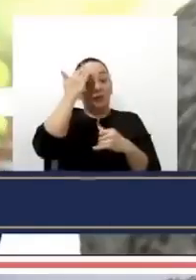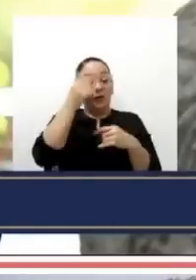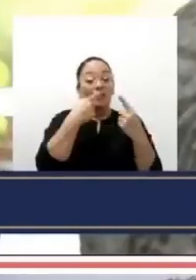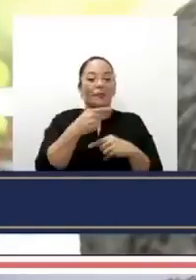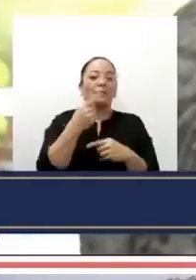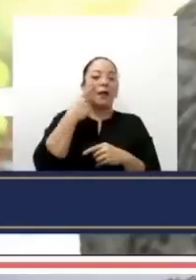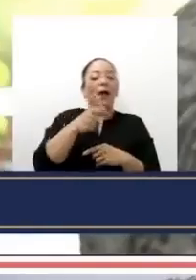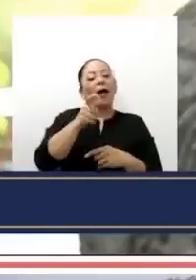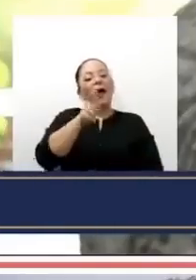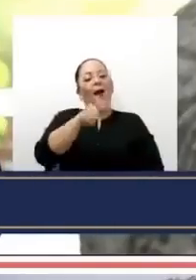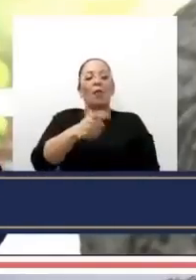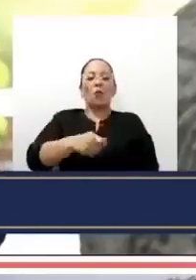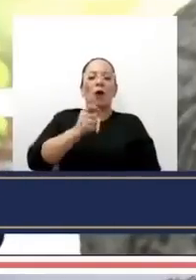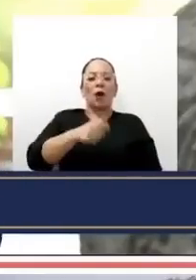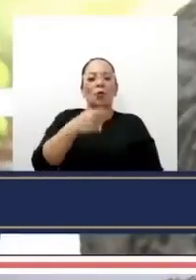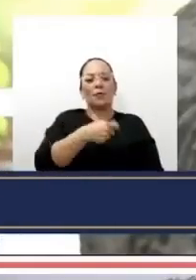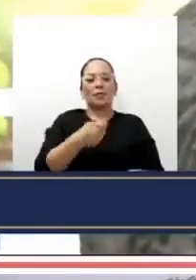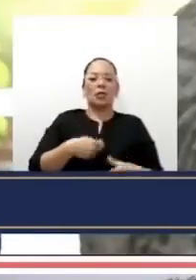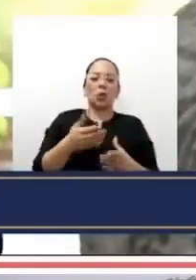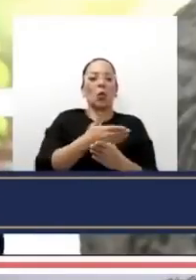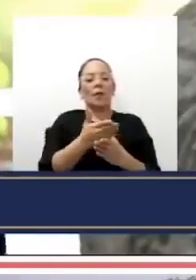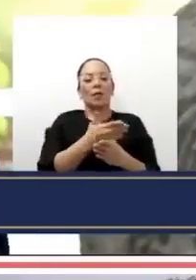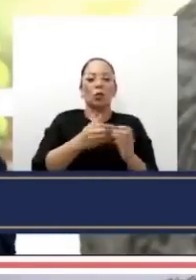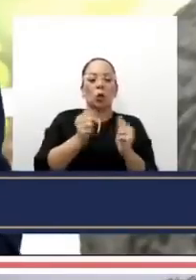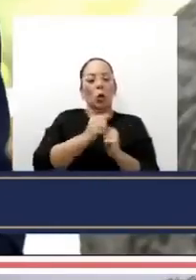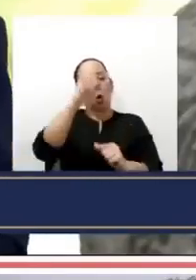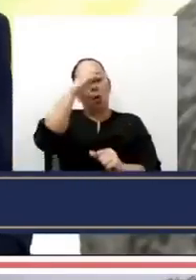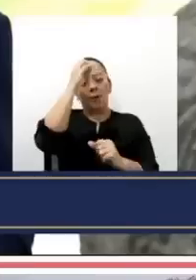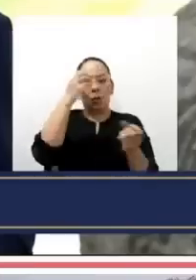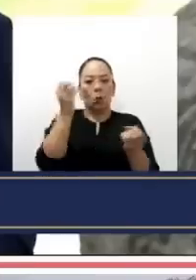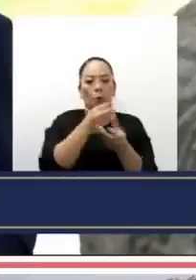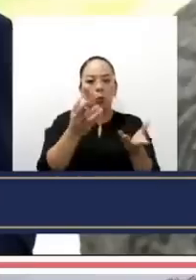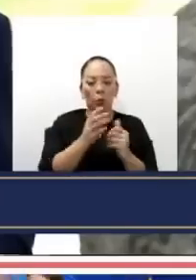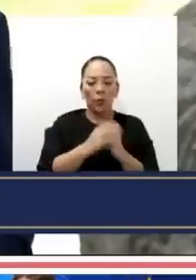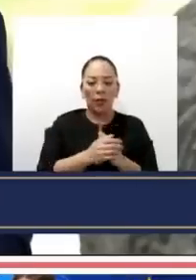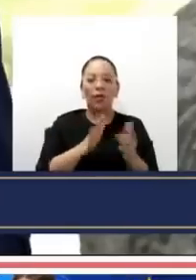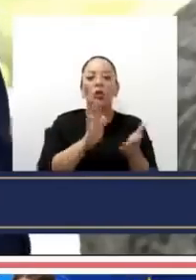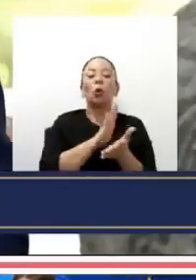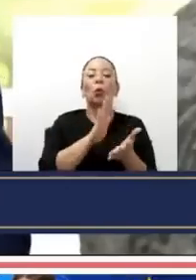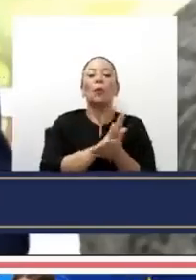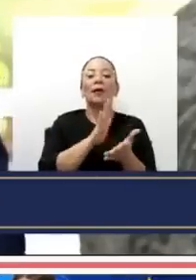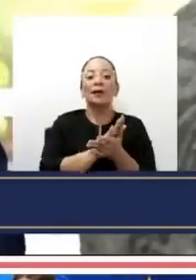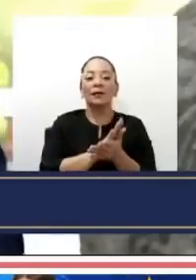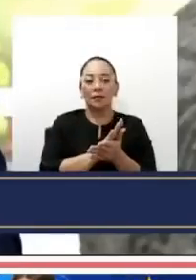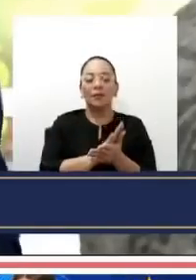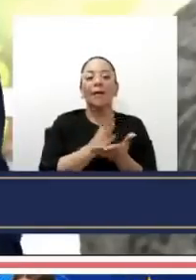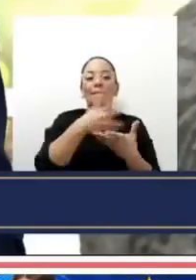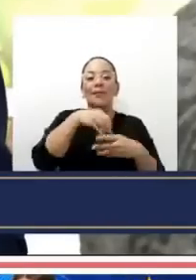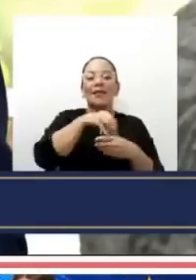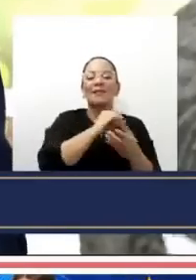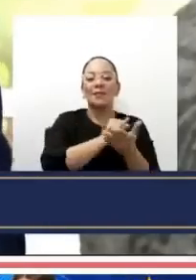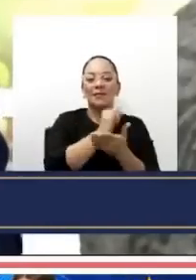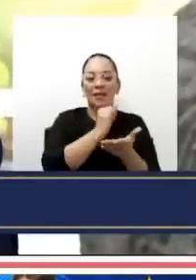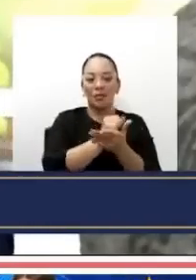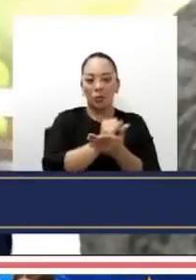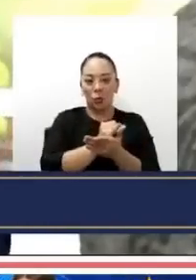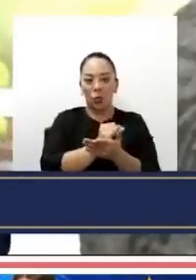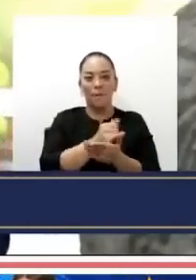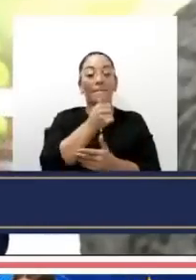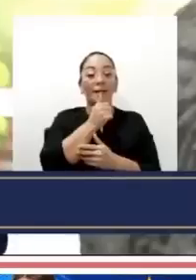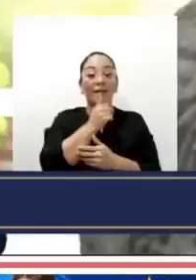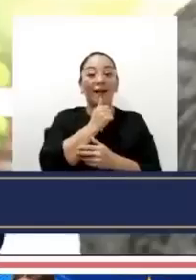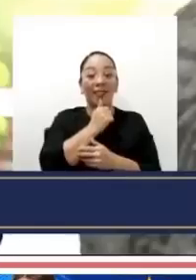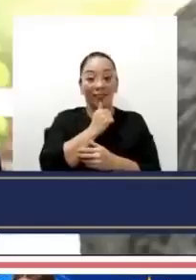el abogado del presidente compartiendo con la opinión pública documentos que forman parte de una investigación que es